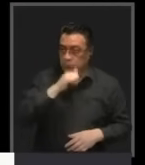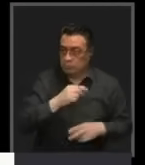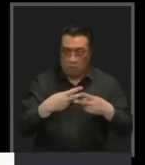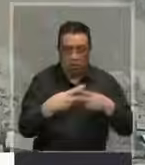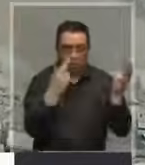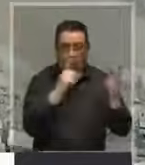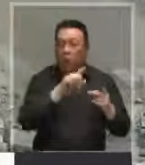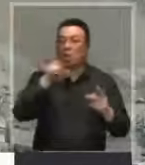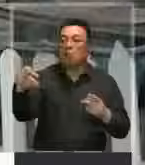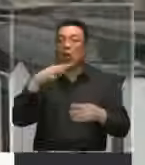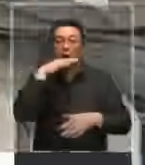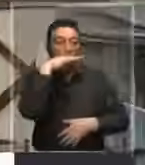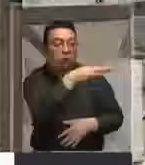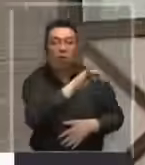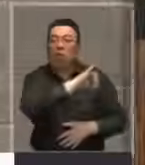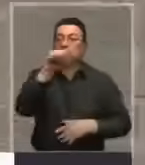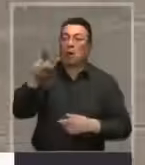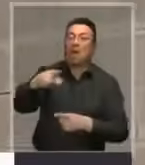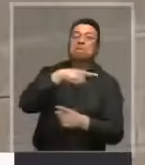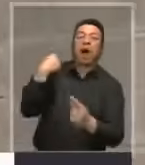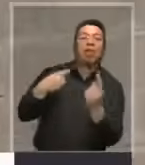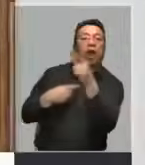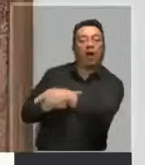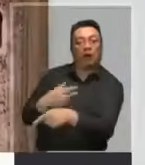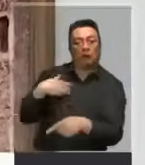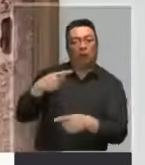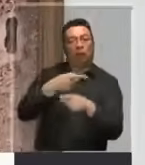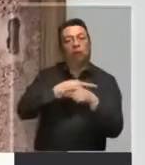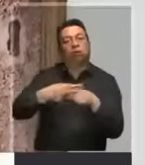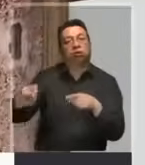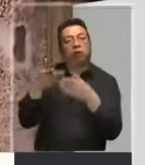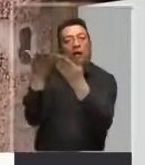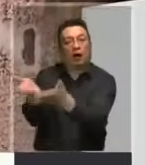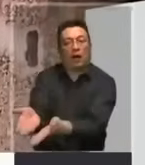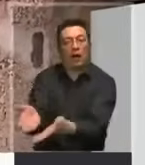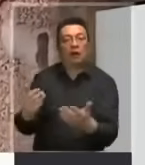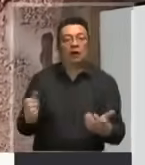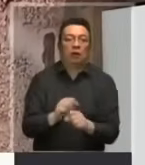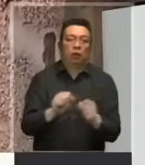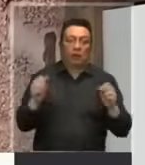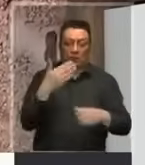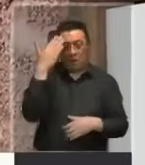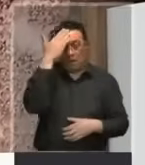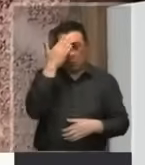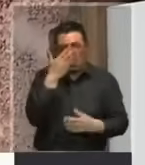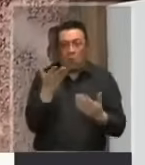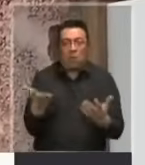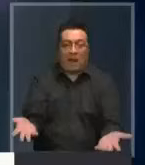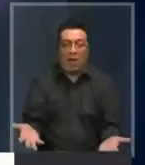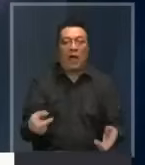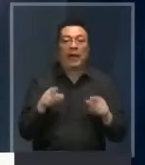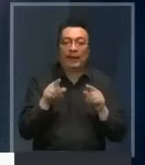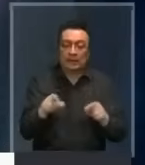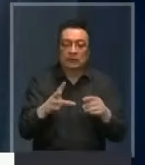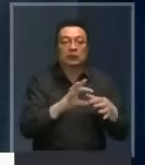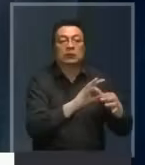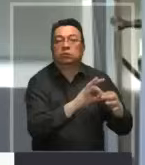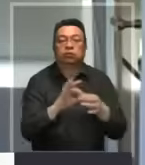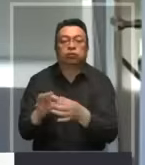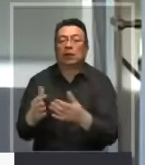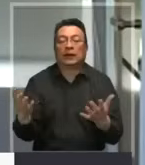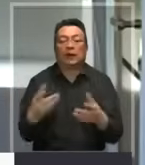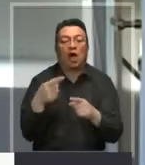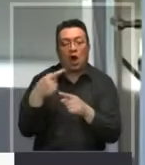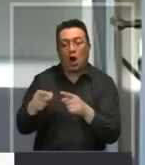que nos preocupa mucho el efecto que pueda tener esta causa en particular y lo que ocurrió respecto de